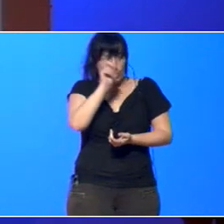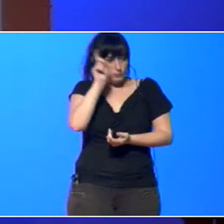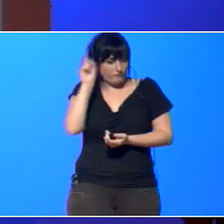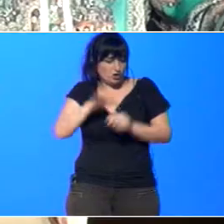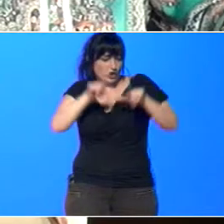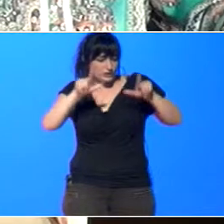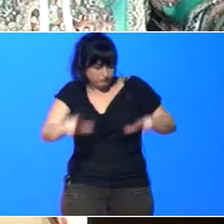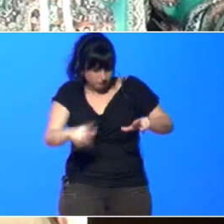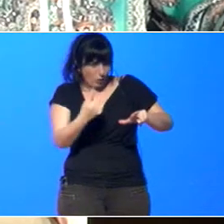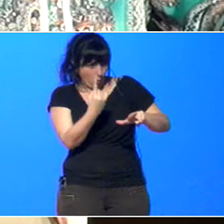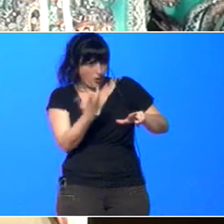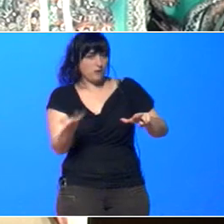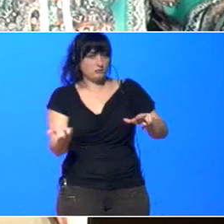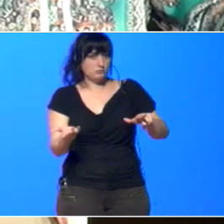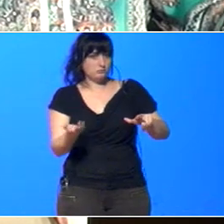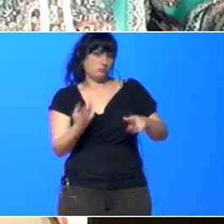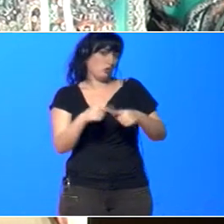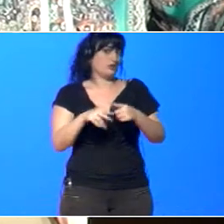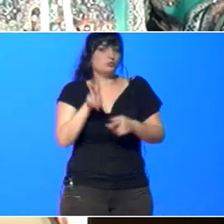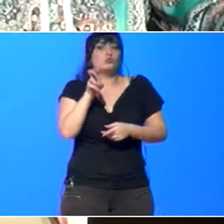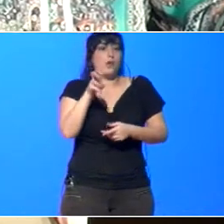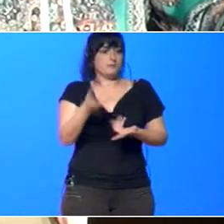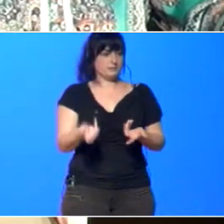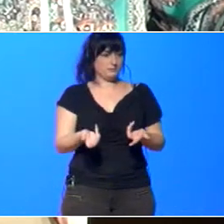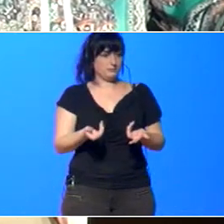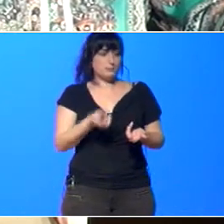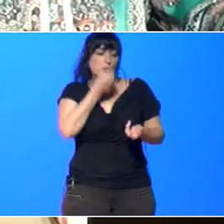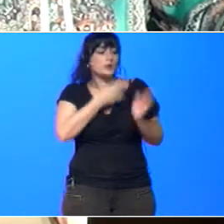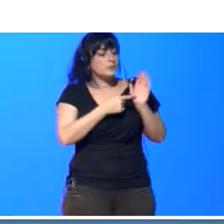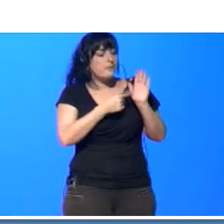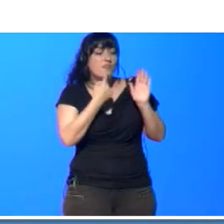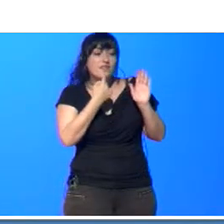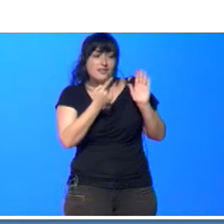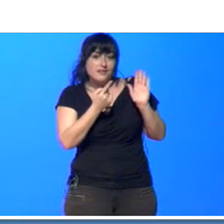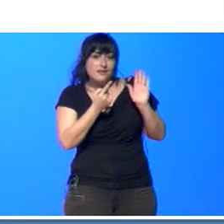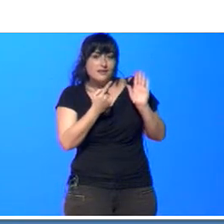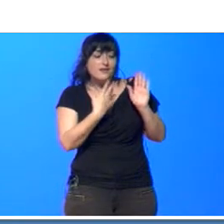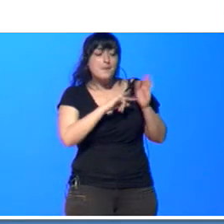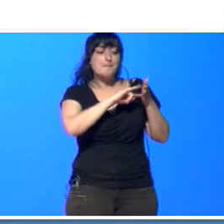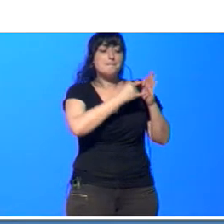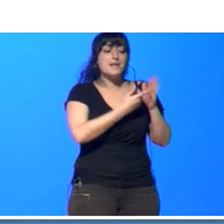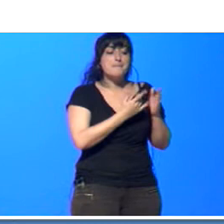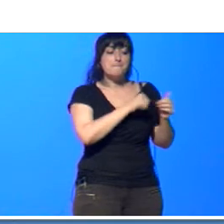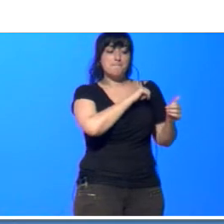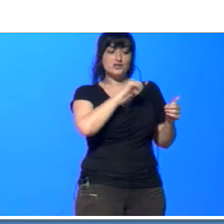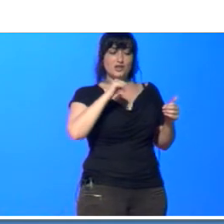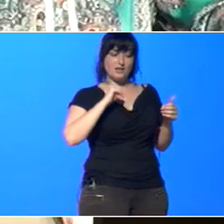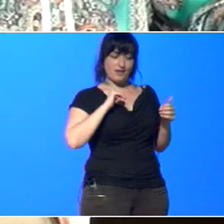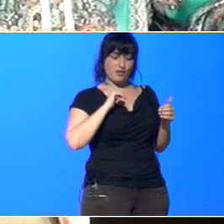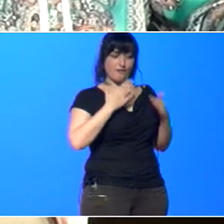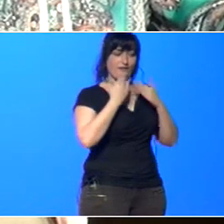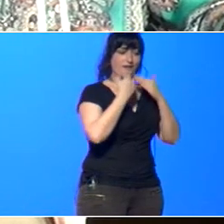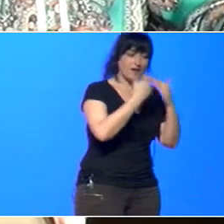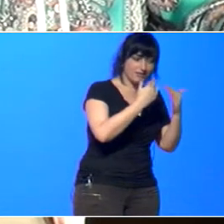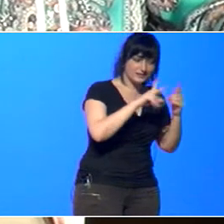variantes, nuevas incluso. Bueno, pero dice, y es en función de esos planes personalizados que será la